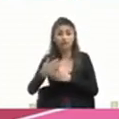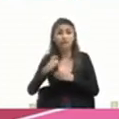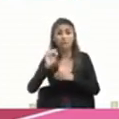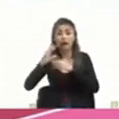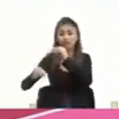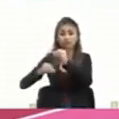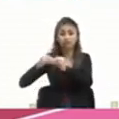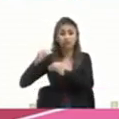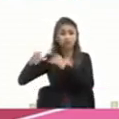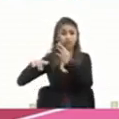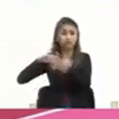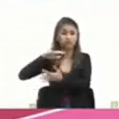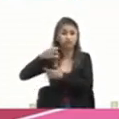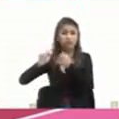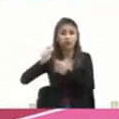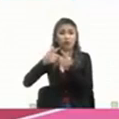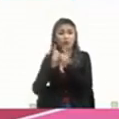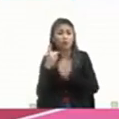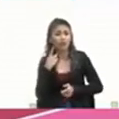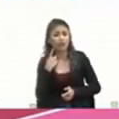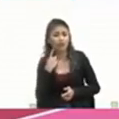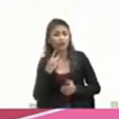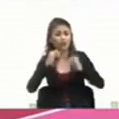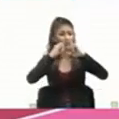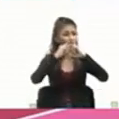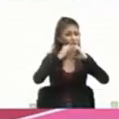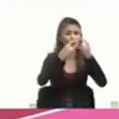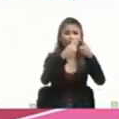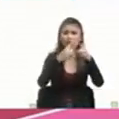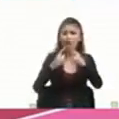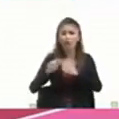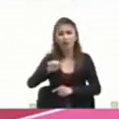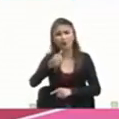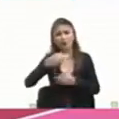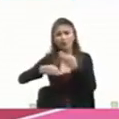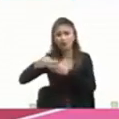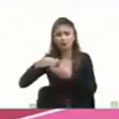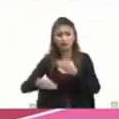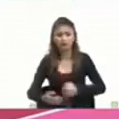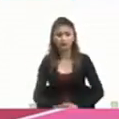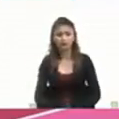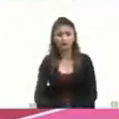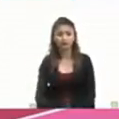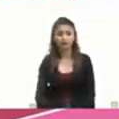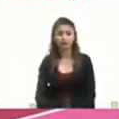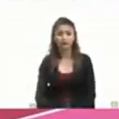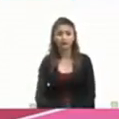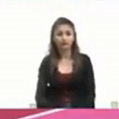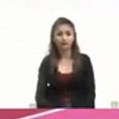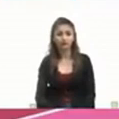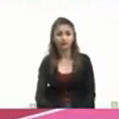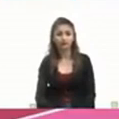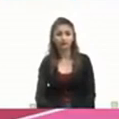caos en partidos, en institutos y en ciudadanía. Las matemáticas no se